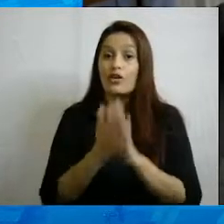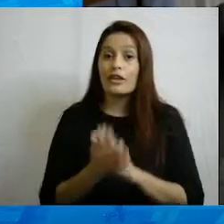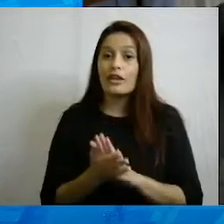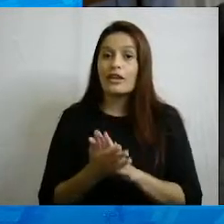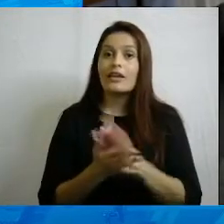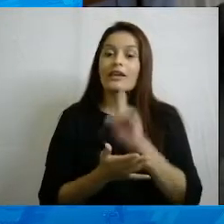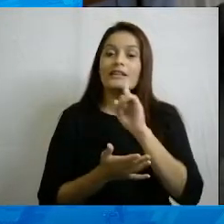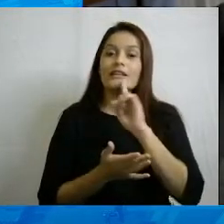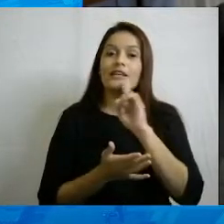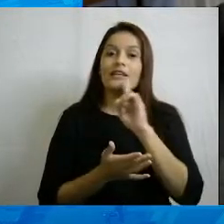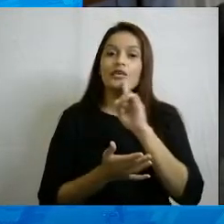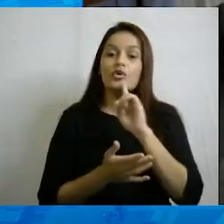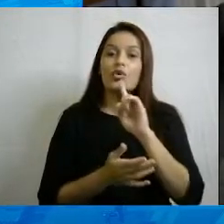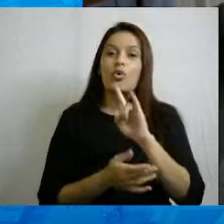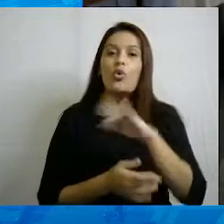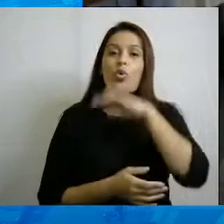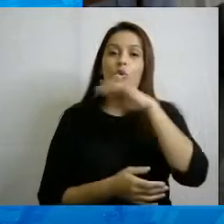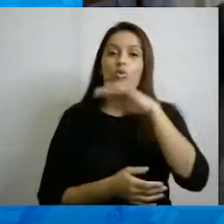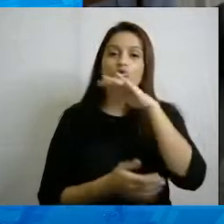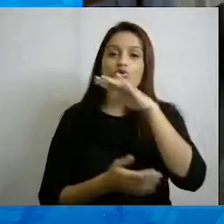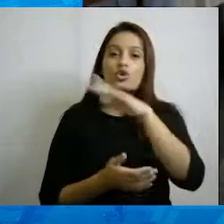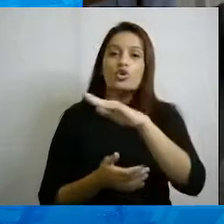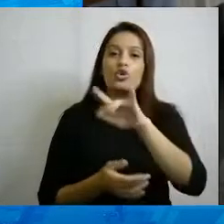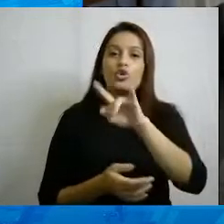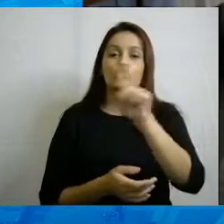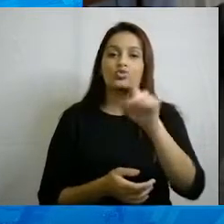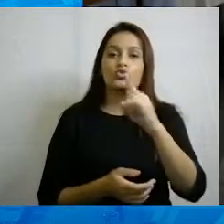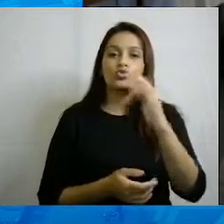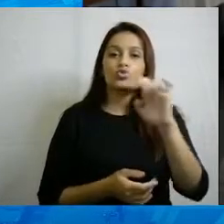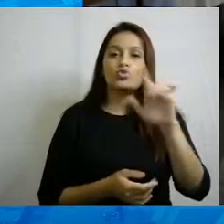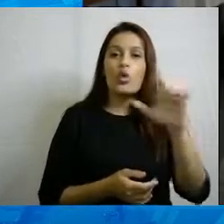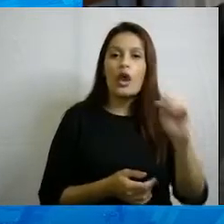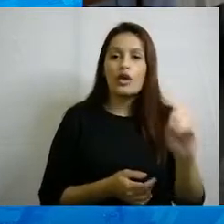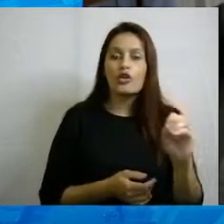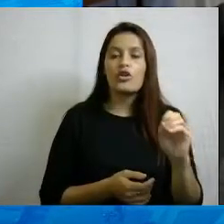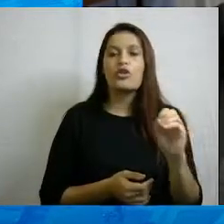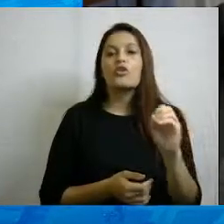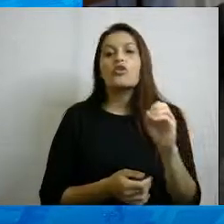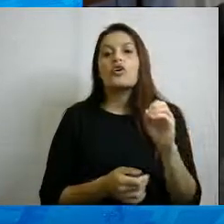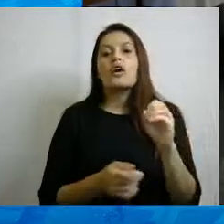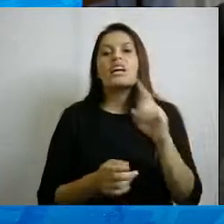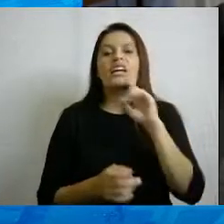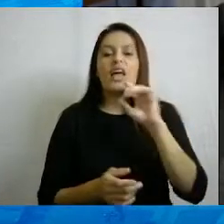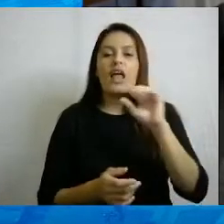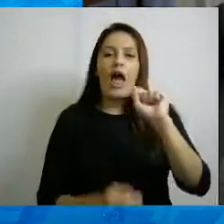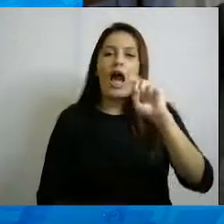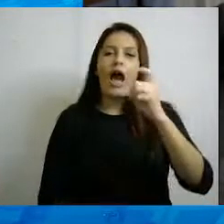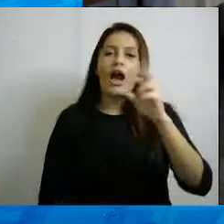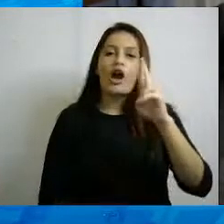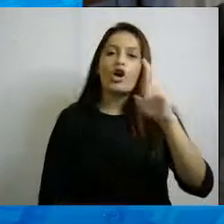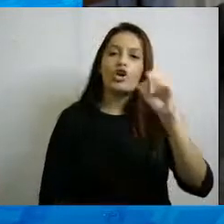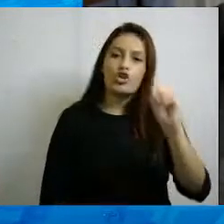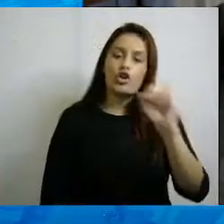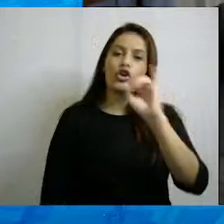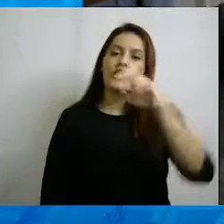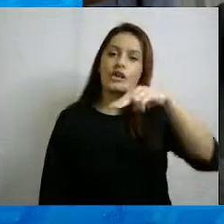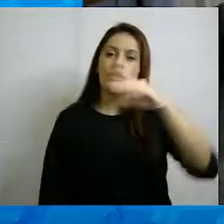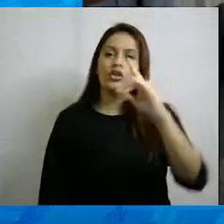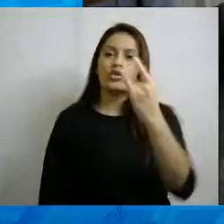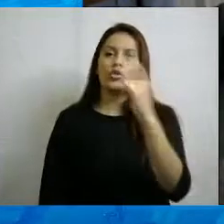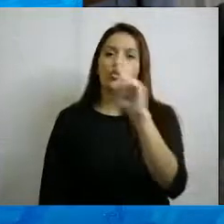un uso de suelo preferente, en este caso la agroindustria. Pasa por el plan regulador metropolitano, entre otras cosas. Entonces ahí también está la raíz del asunto.